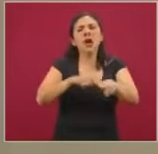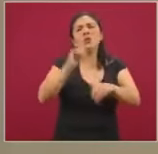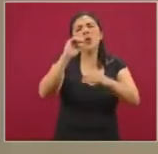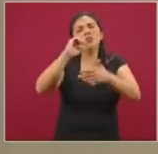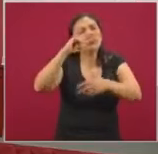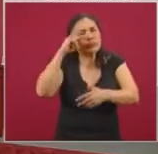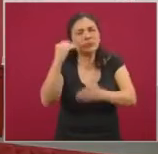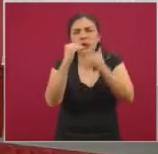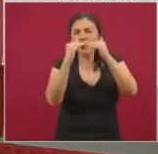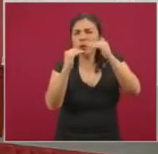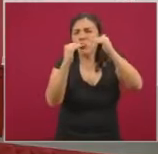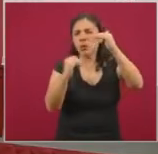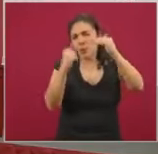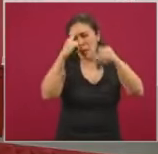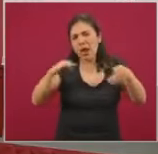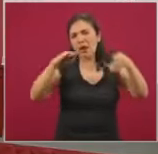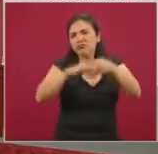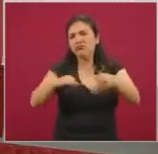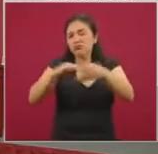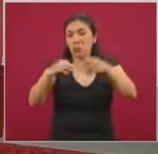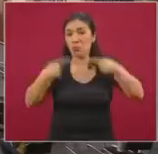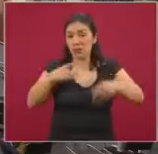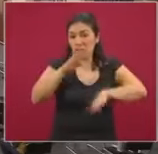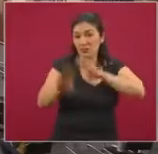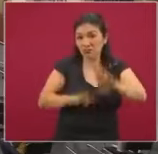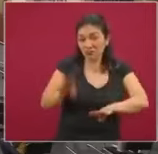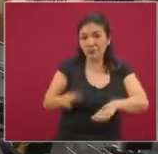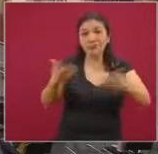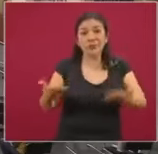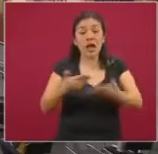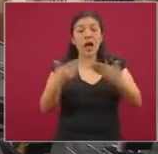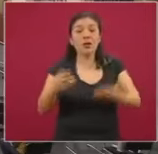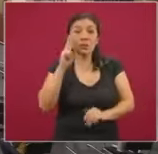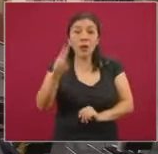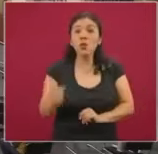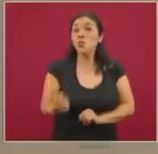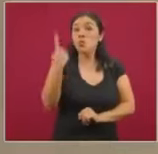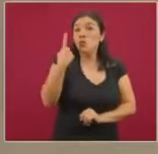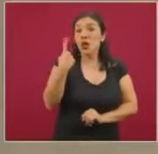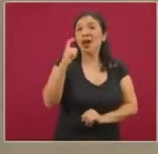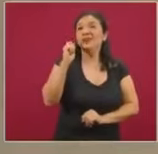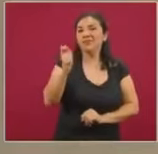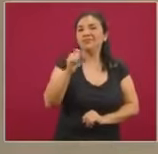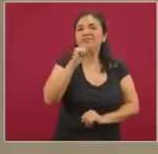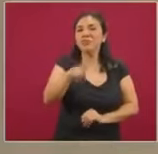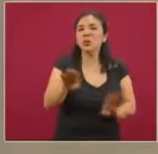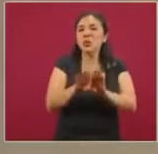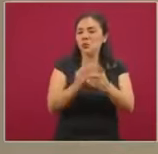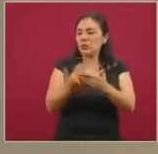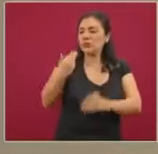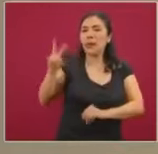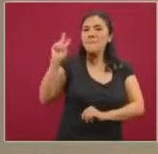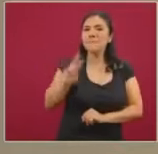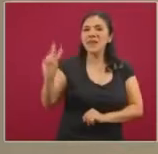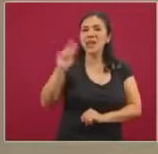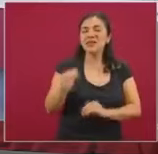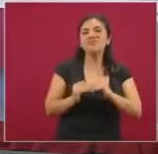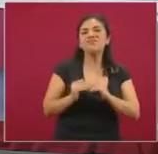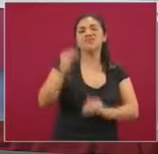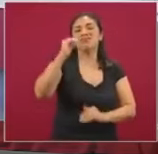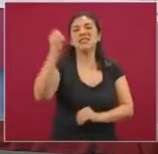disminución en la ocurrencia de sus defunciones. Lamentablemente, una de ellas, y que es precisamente la que el viernes subió